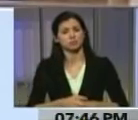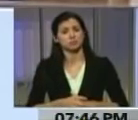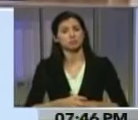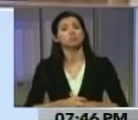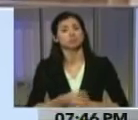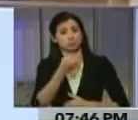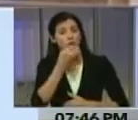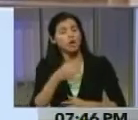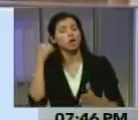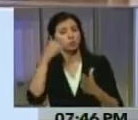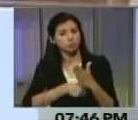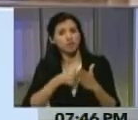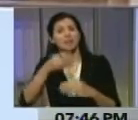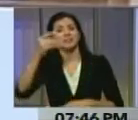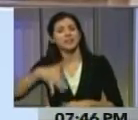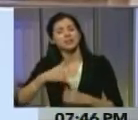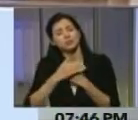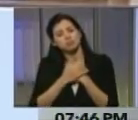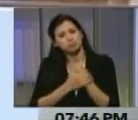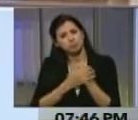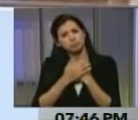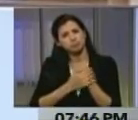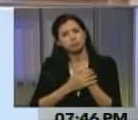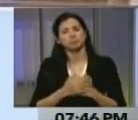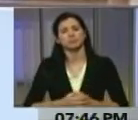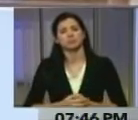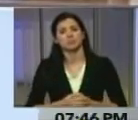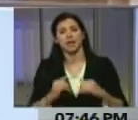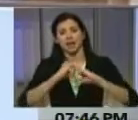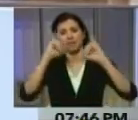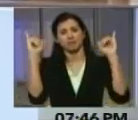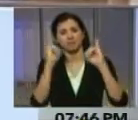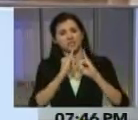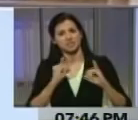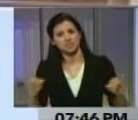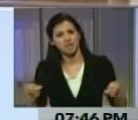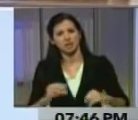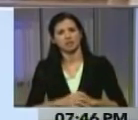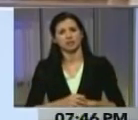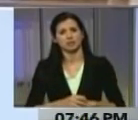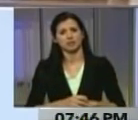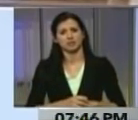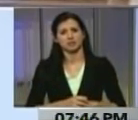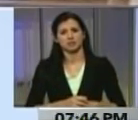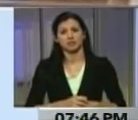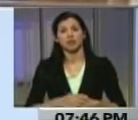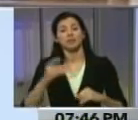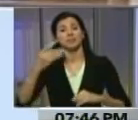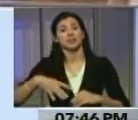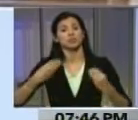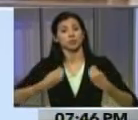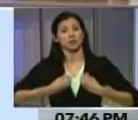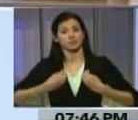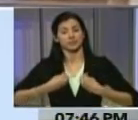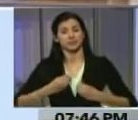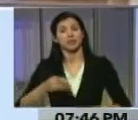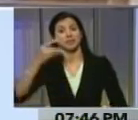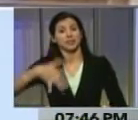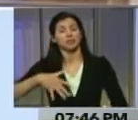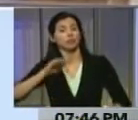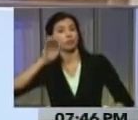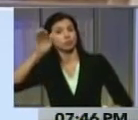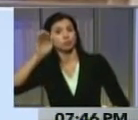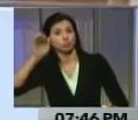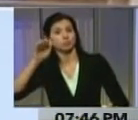la pena luchar, el derecho a la ternura, a la felicidad, el derecho a la vida, el derecho al